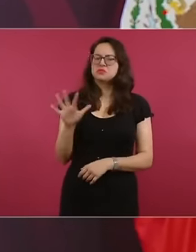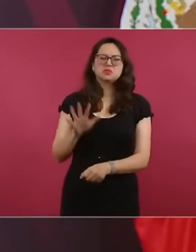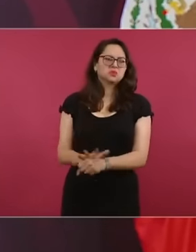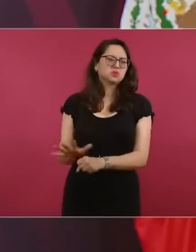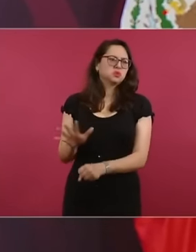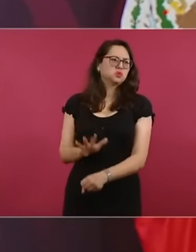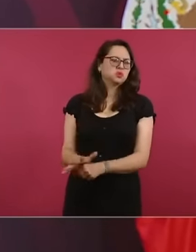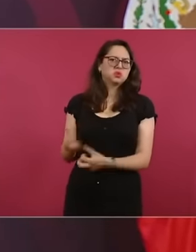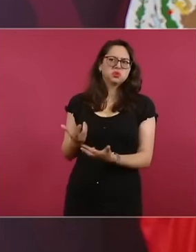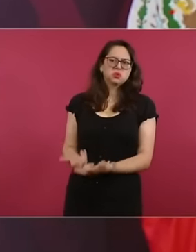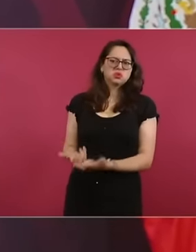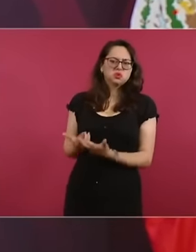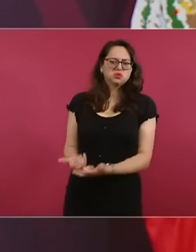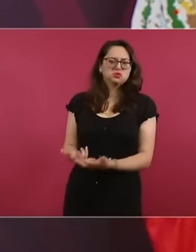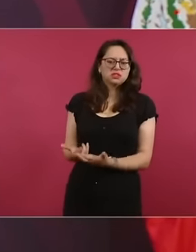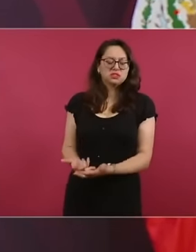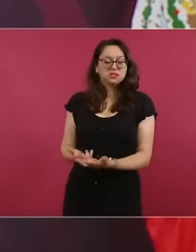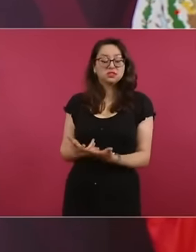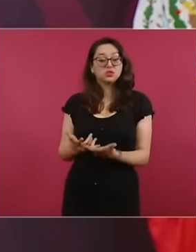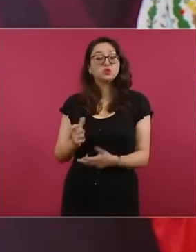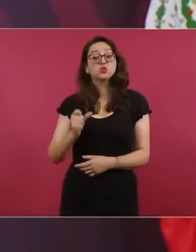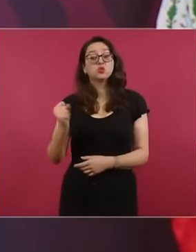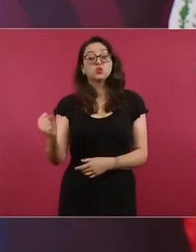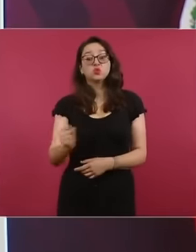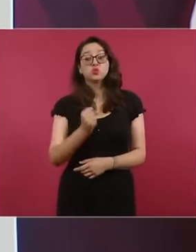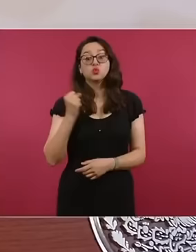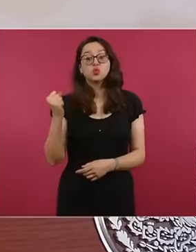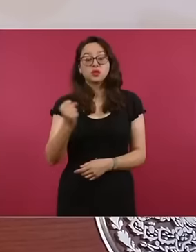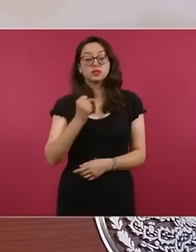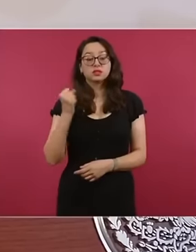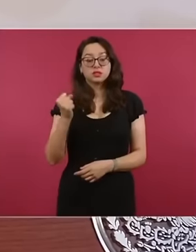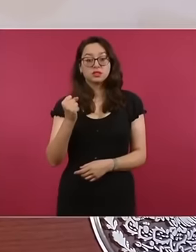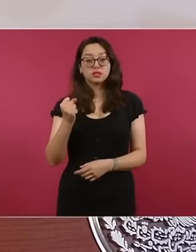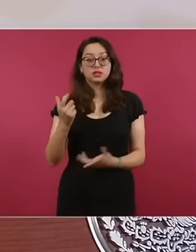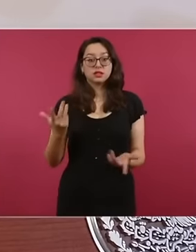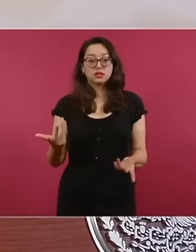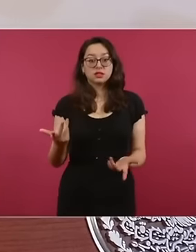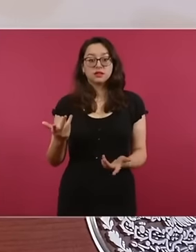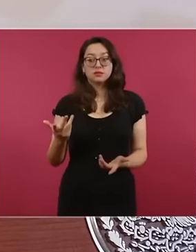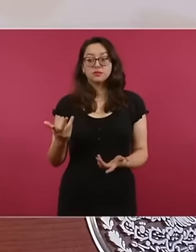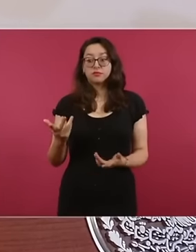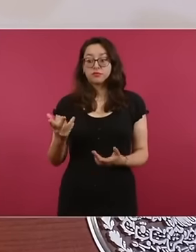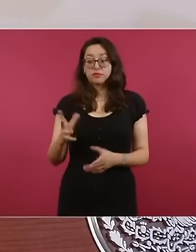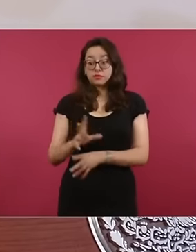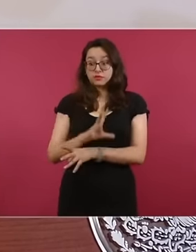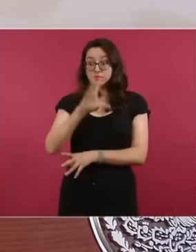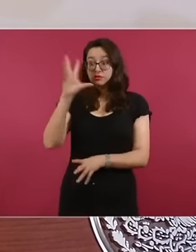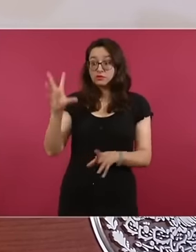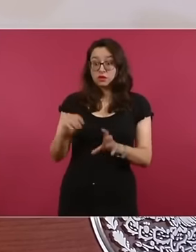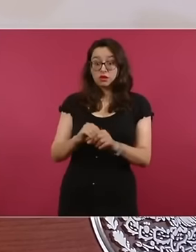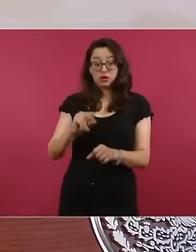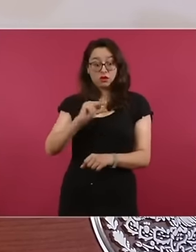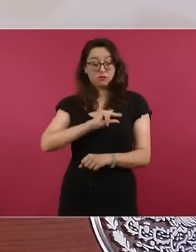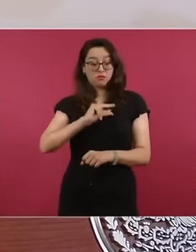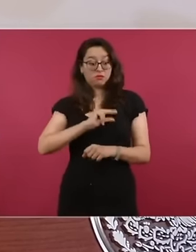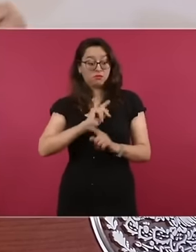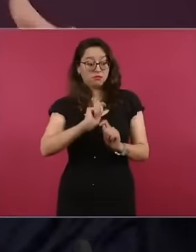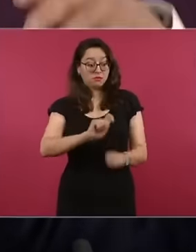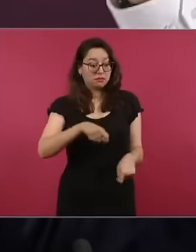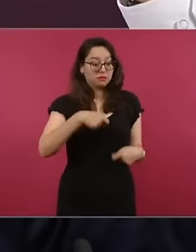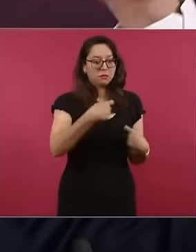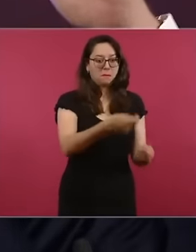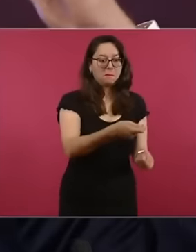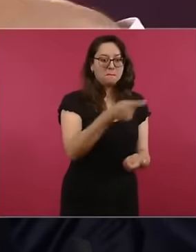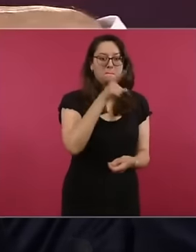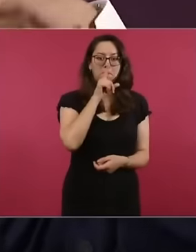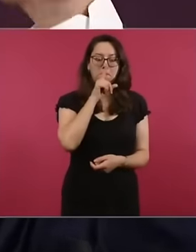quedó bajo el dominio de la nación el 80% del potencial petrolero. Y con eso